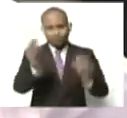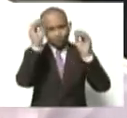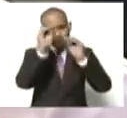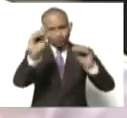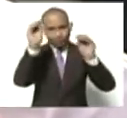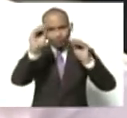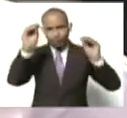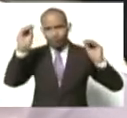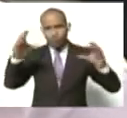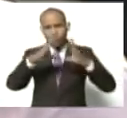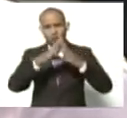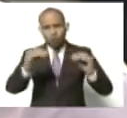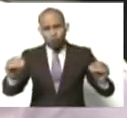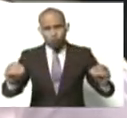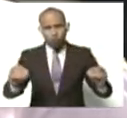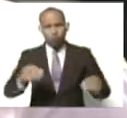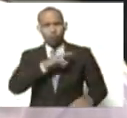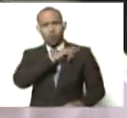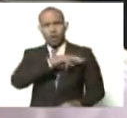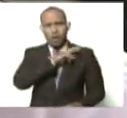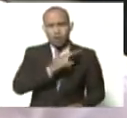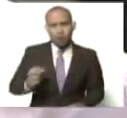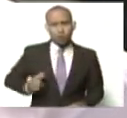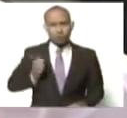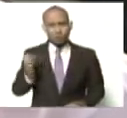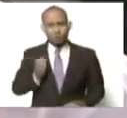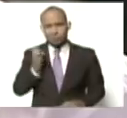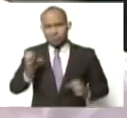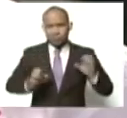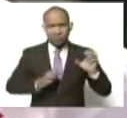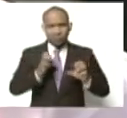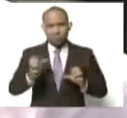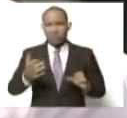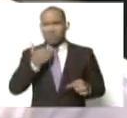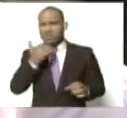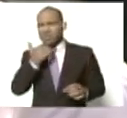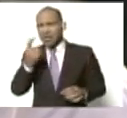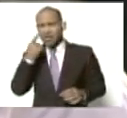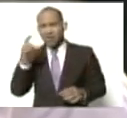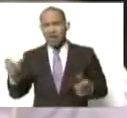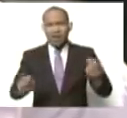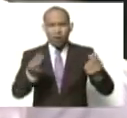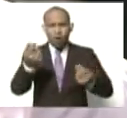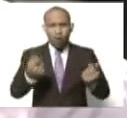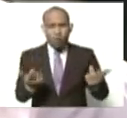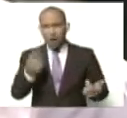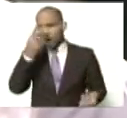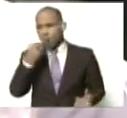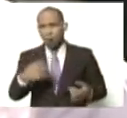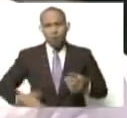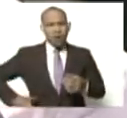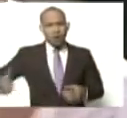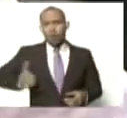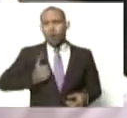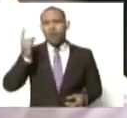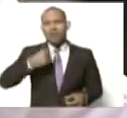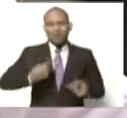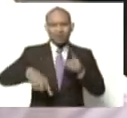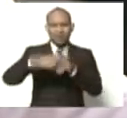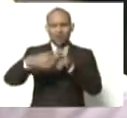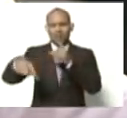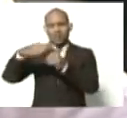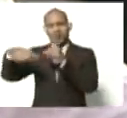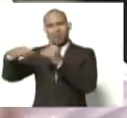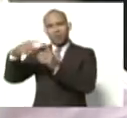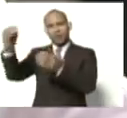política, credo, raza, condición social, económica, podamos nosotros sumarnos y seguir superando